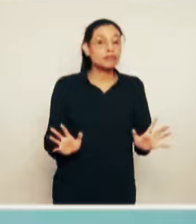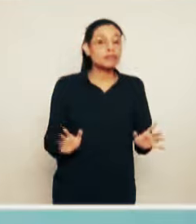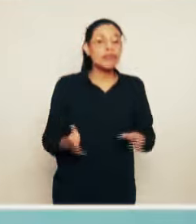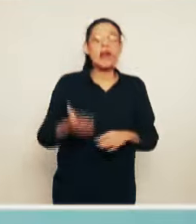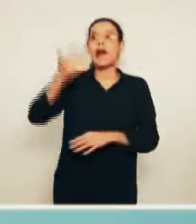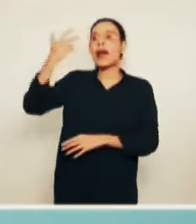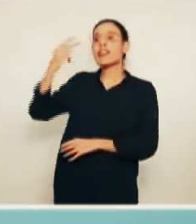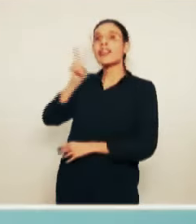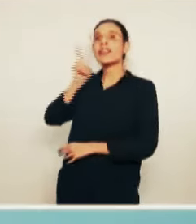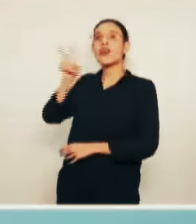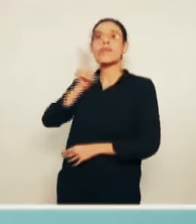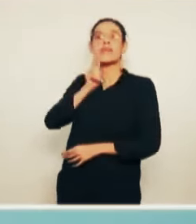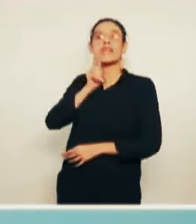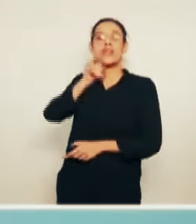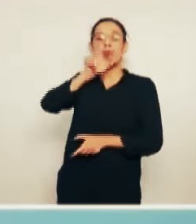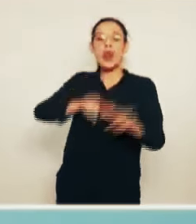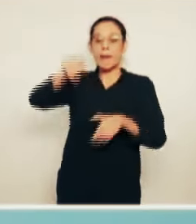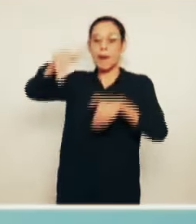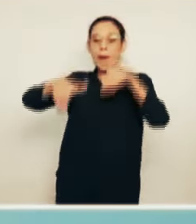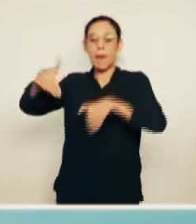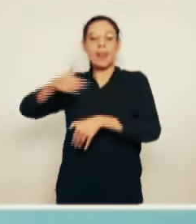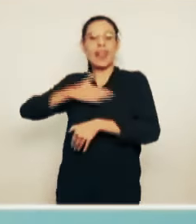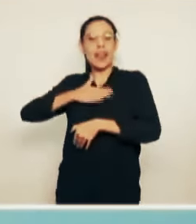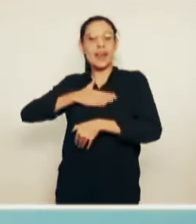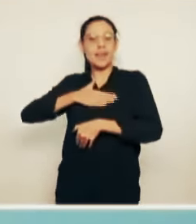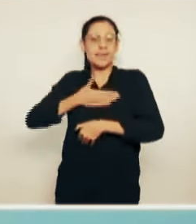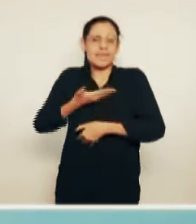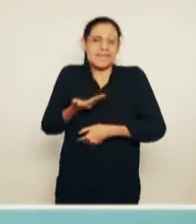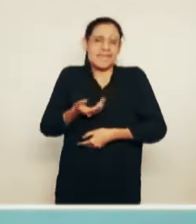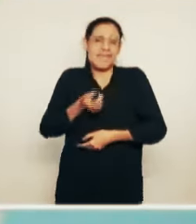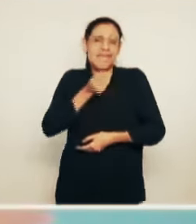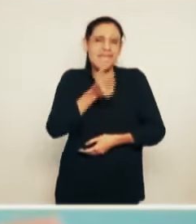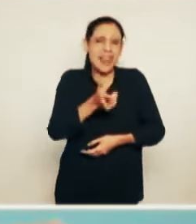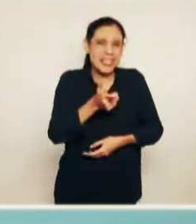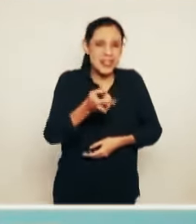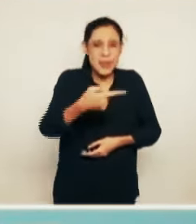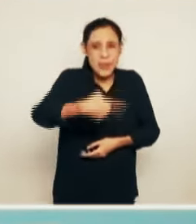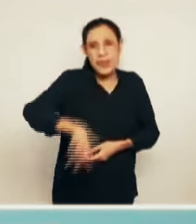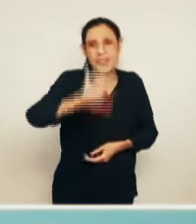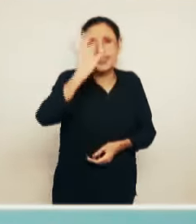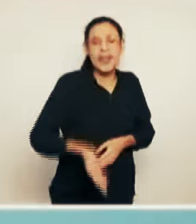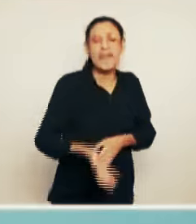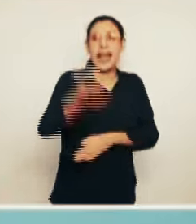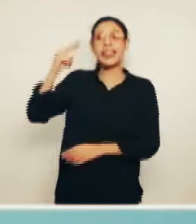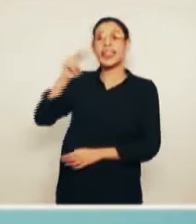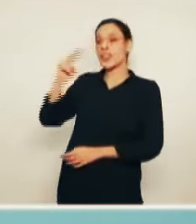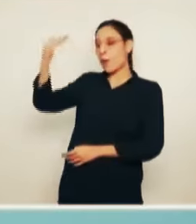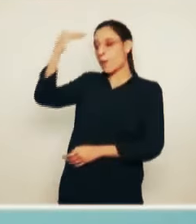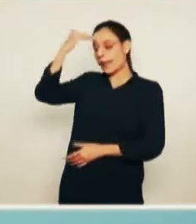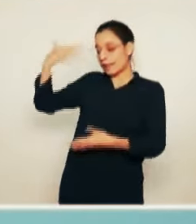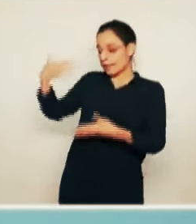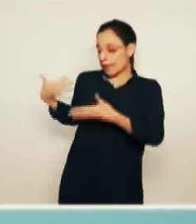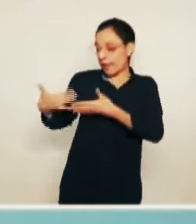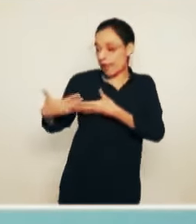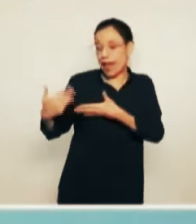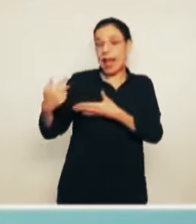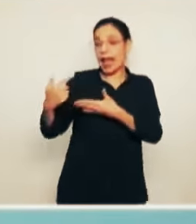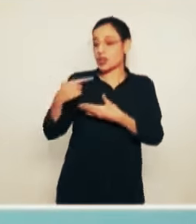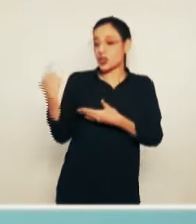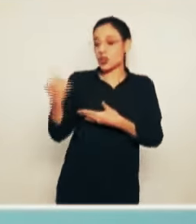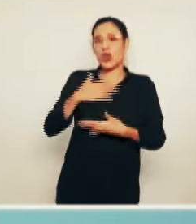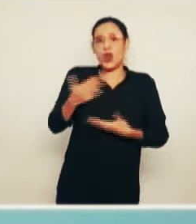aquel 2019? Muy simple, porque se acordaba de cómo habían estado hasta el 2015. Claro, por